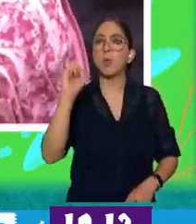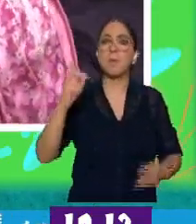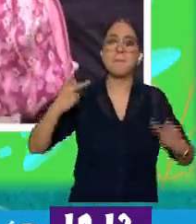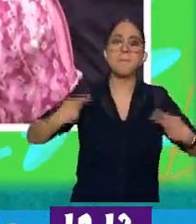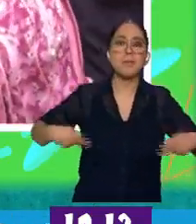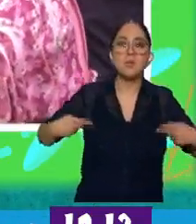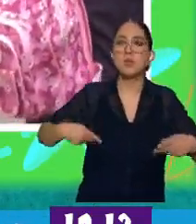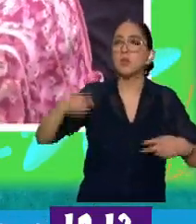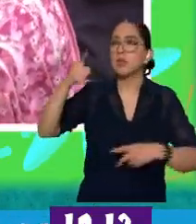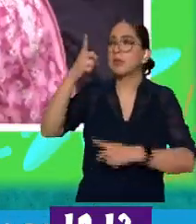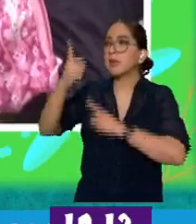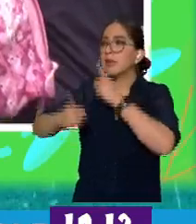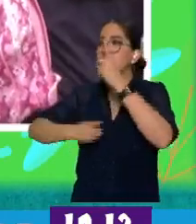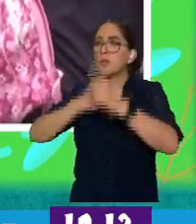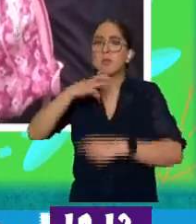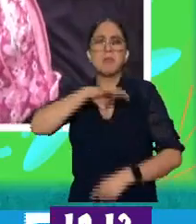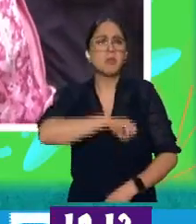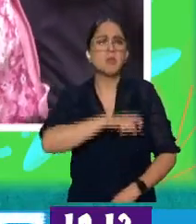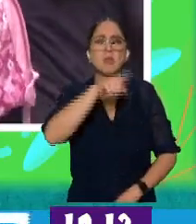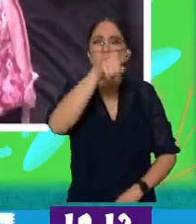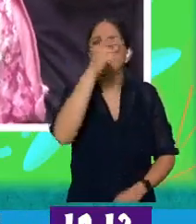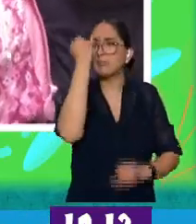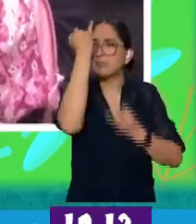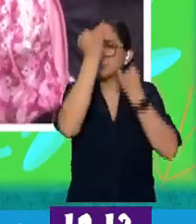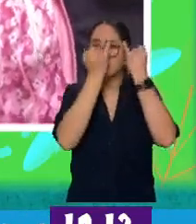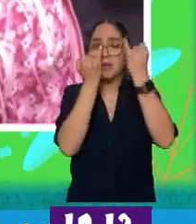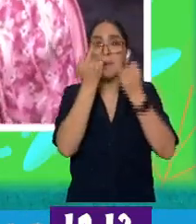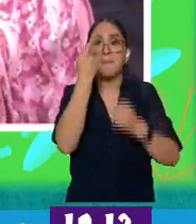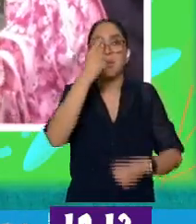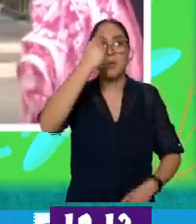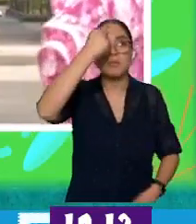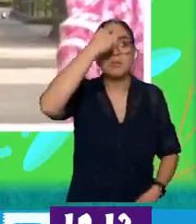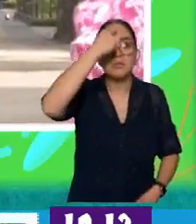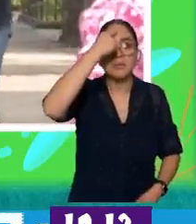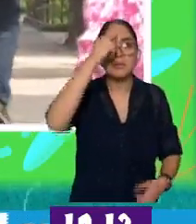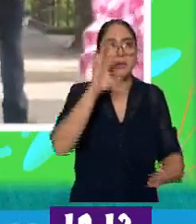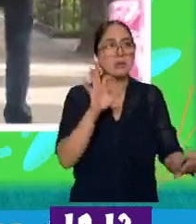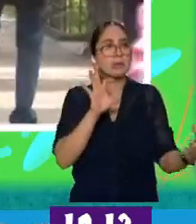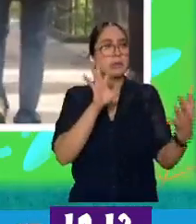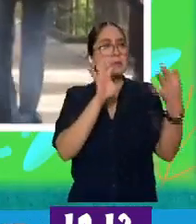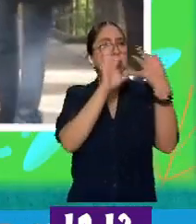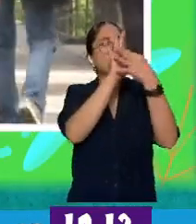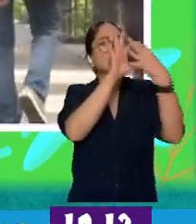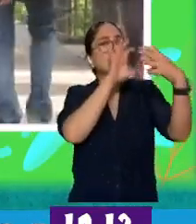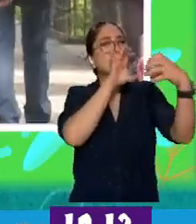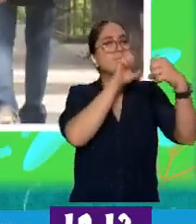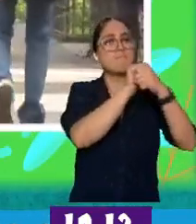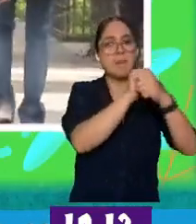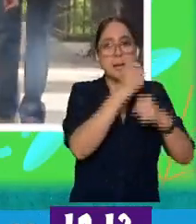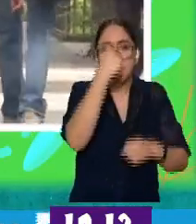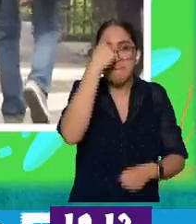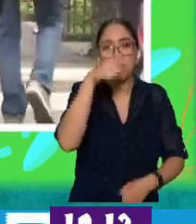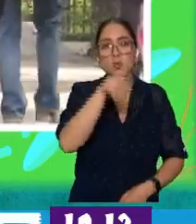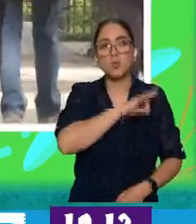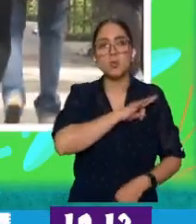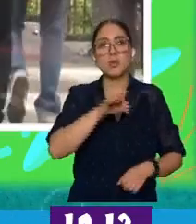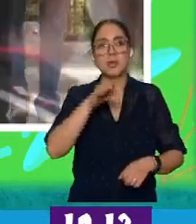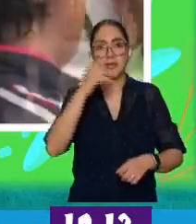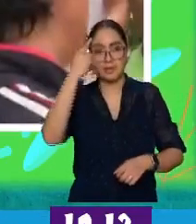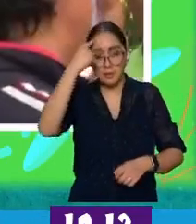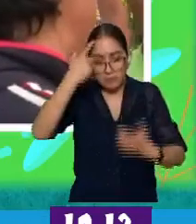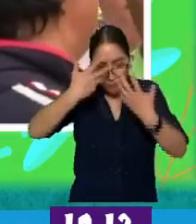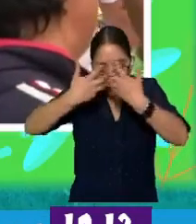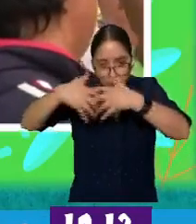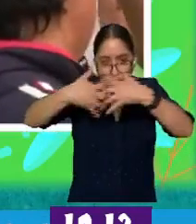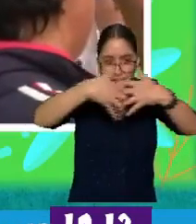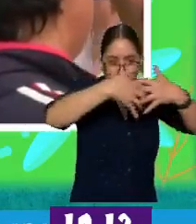ser lo que gustes, ¿sí? Pero la mente necesita agarraderas para trabajar. Ahora, ahí empieza la mente a usar